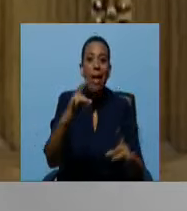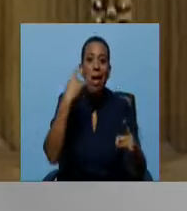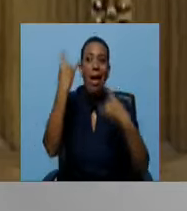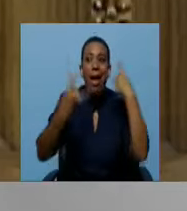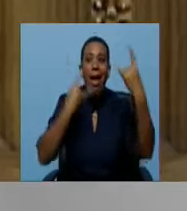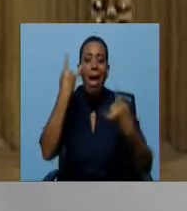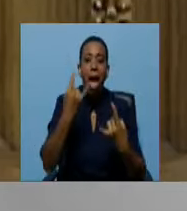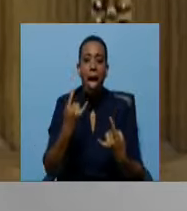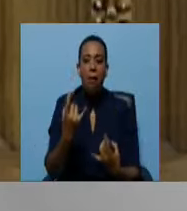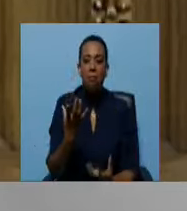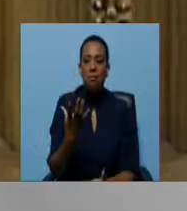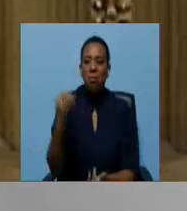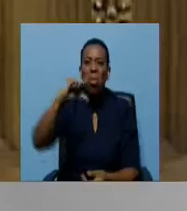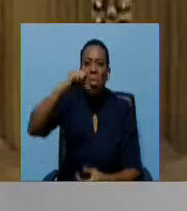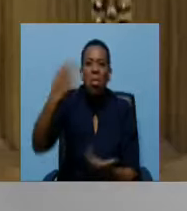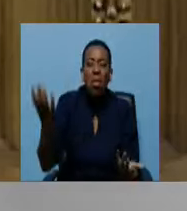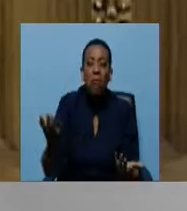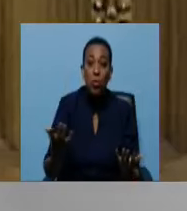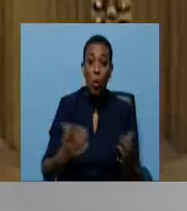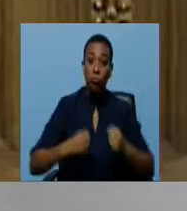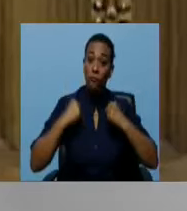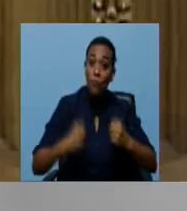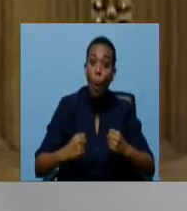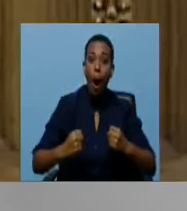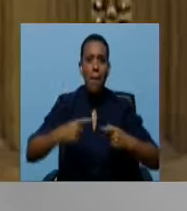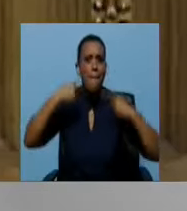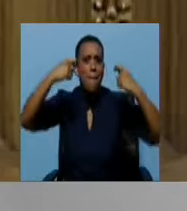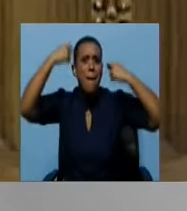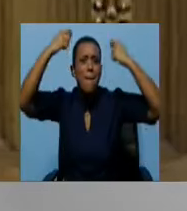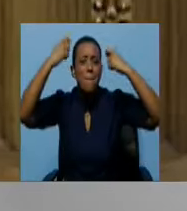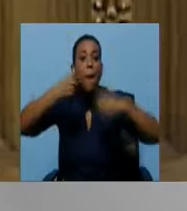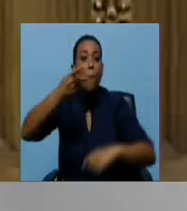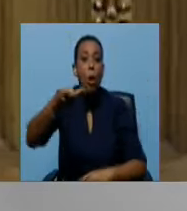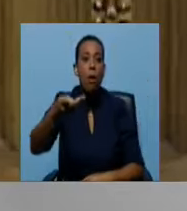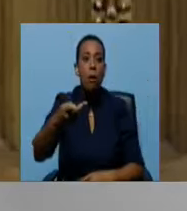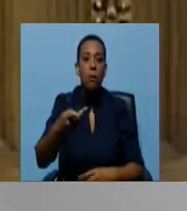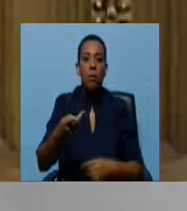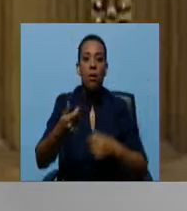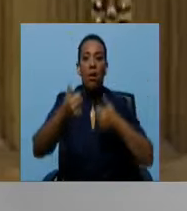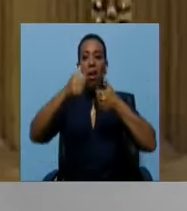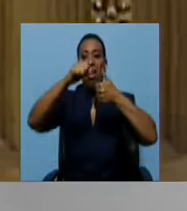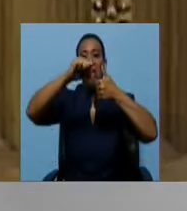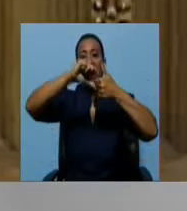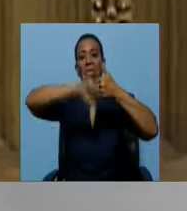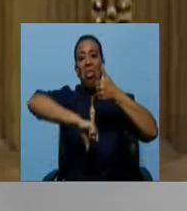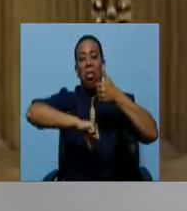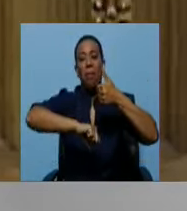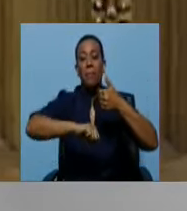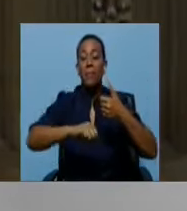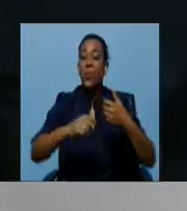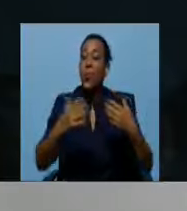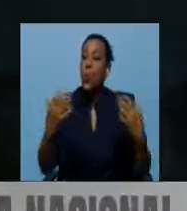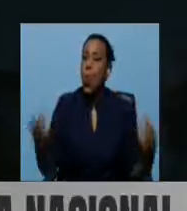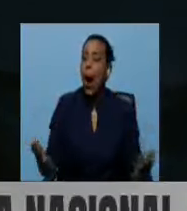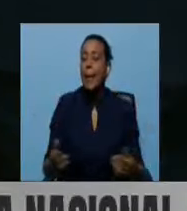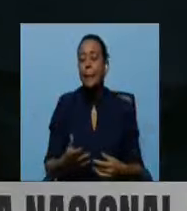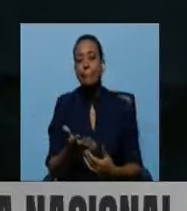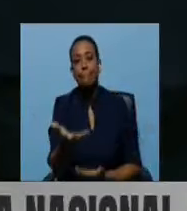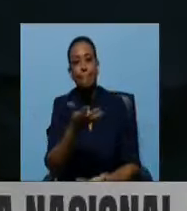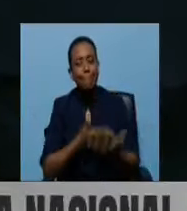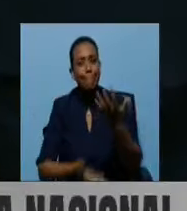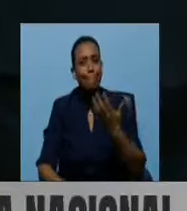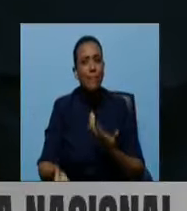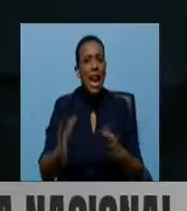redes. Entonces, cuando uno quiere hacer una bajada o algún discurso político, es mucho más complicado. La intersección fue la